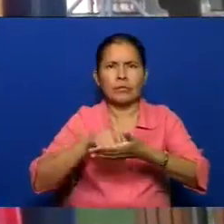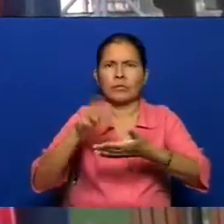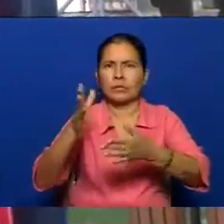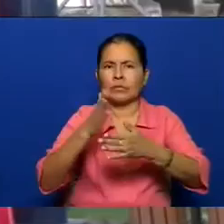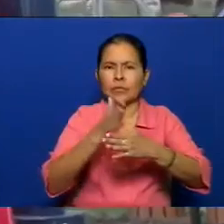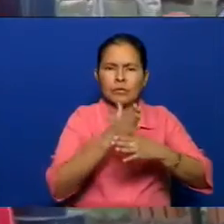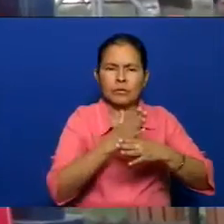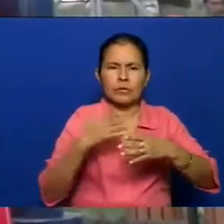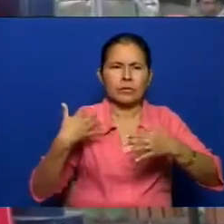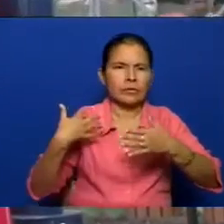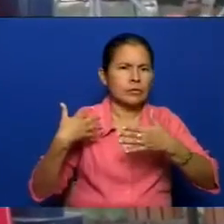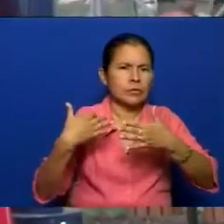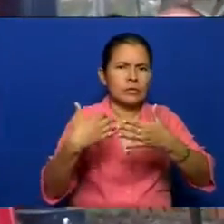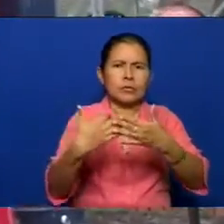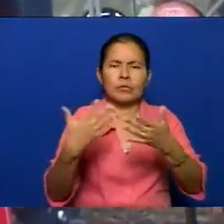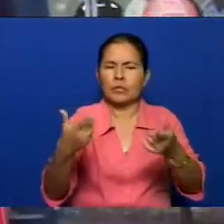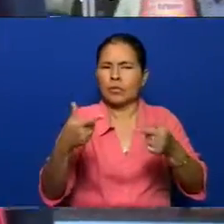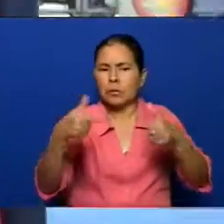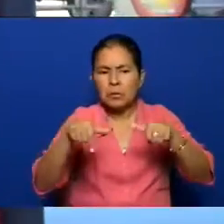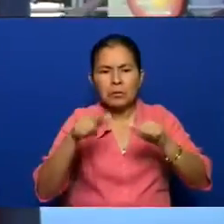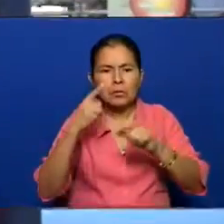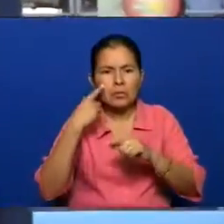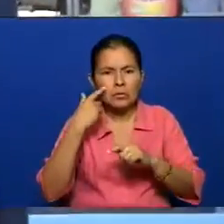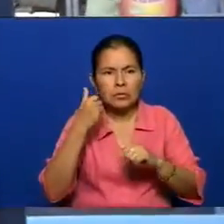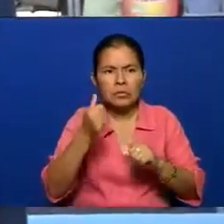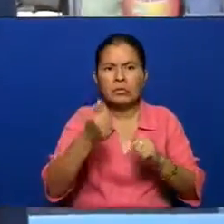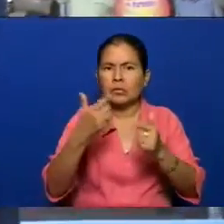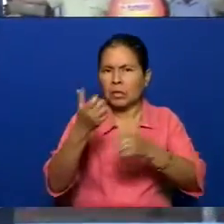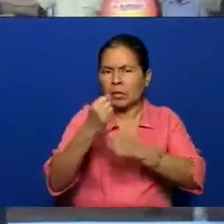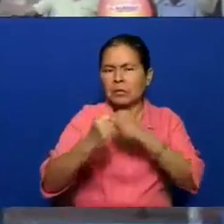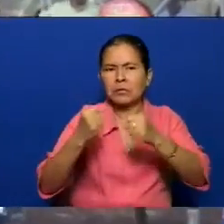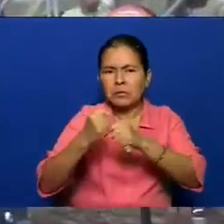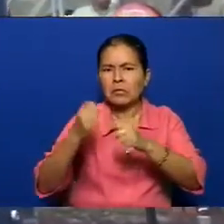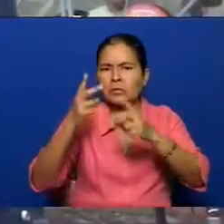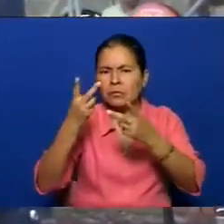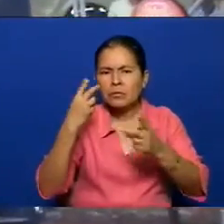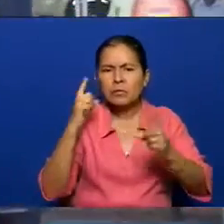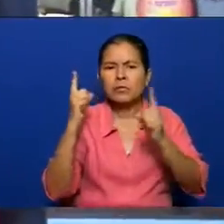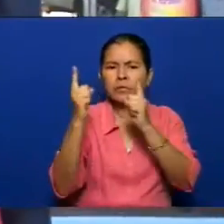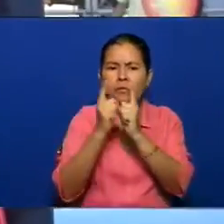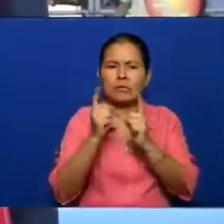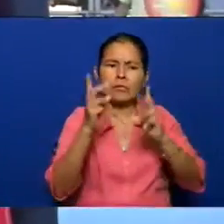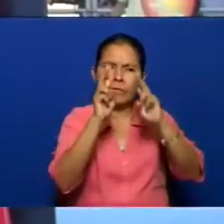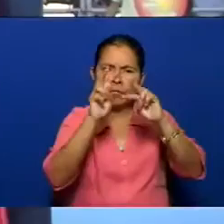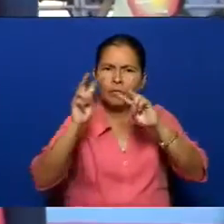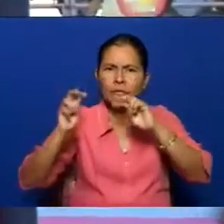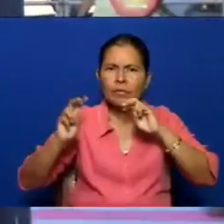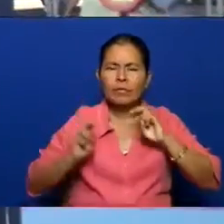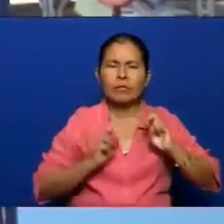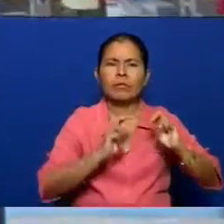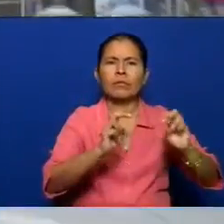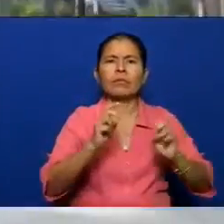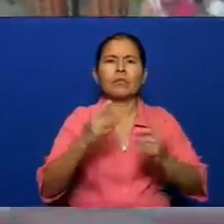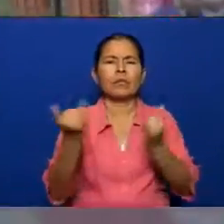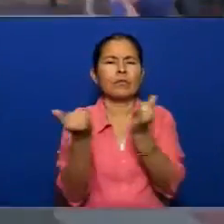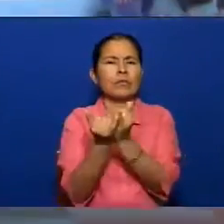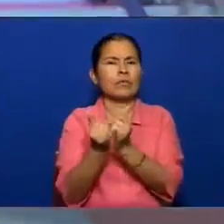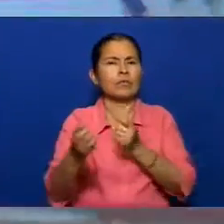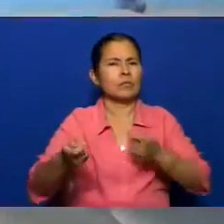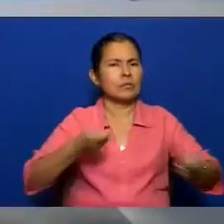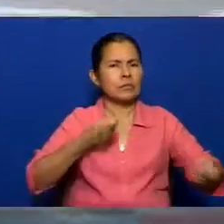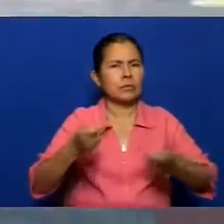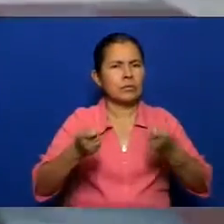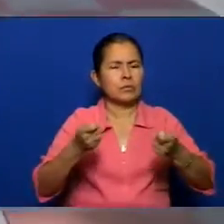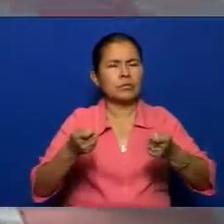15 años o nos encontramos para hacer alguna evaluación. Esto demanda un monitoreo cercano y establecer